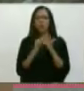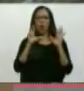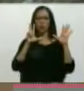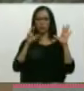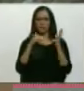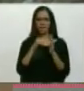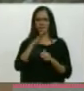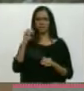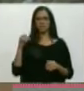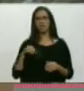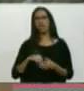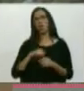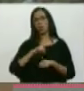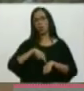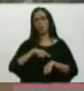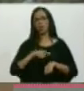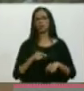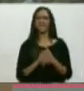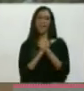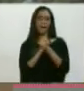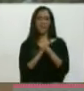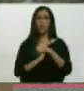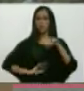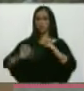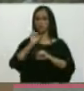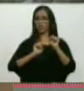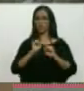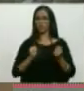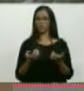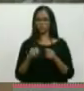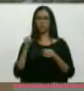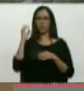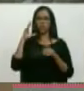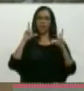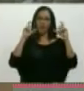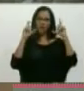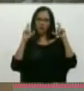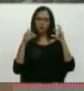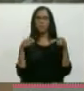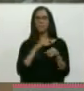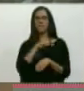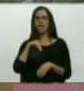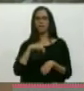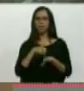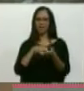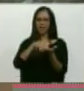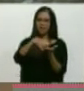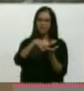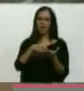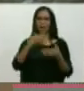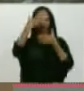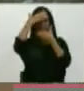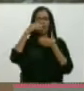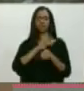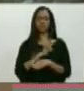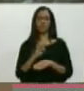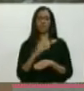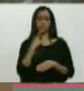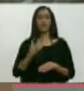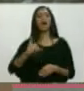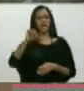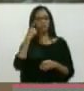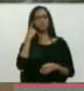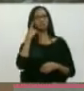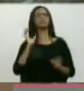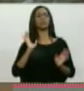8.500 horas. Tan amiguis es de Guaidó que hasta lo defendió cuando salieron a la luz unas fotos con miembros de los rastrojos en la frontera. Y dijo que lo que hay que tener en